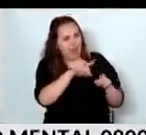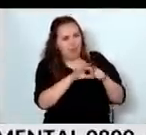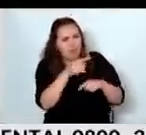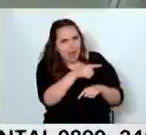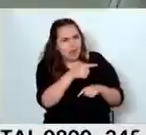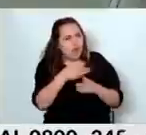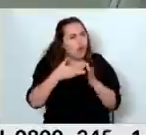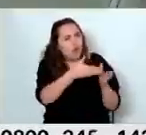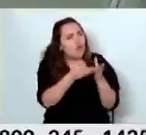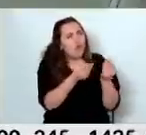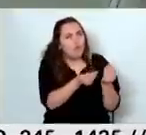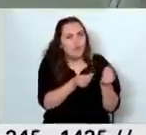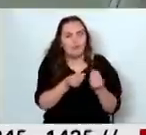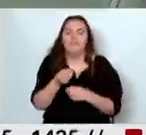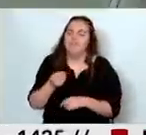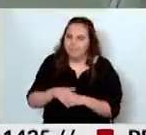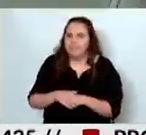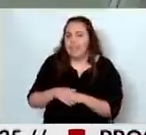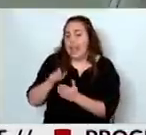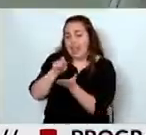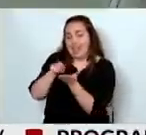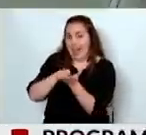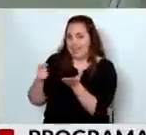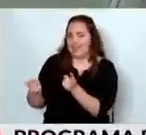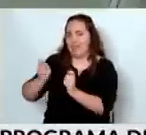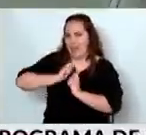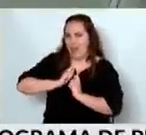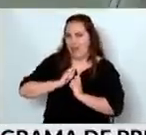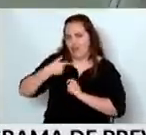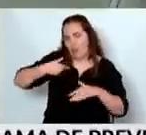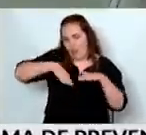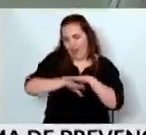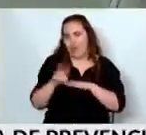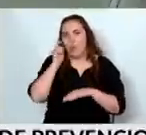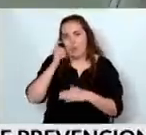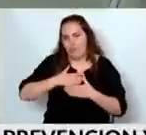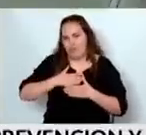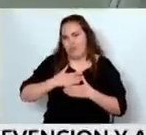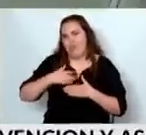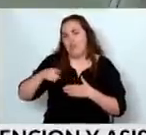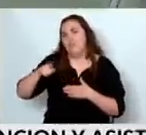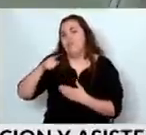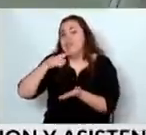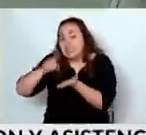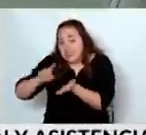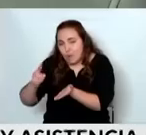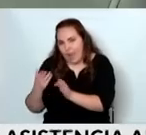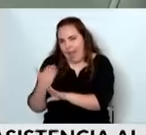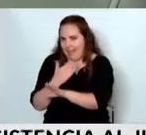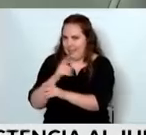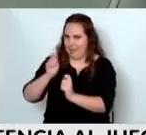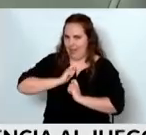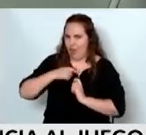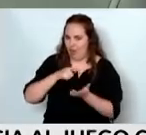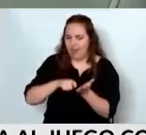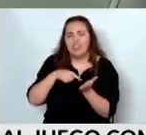guió? Él me escribió una carta, su última carta que yo tengo guardada, que me regaló para mi cumpleaños unos meses antes de su suicidio. Y en esa carta él me decía